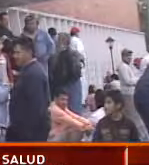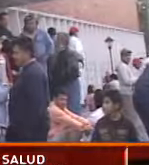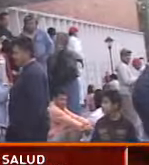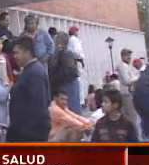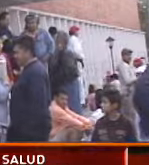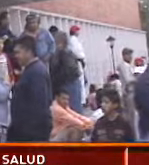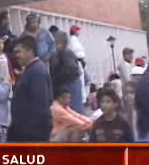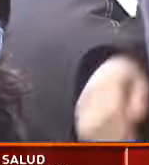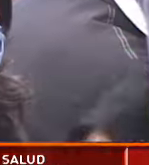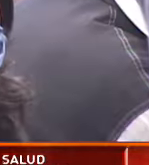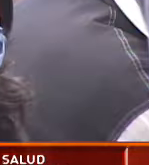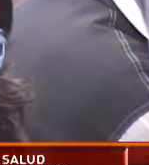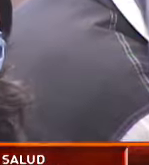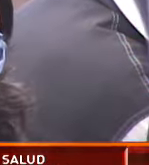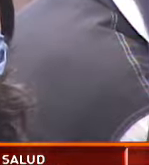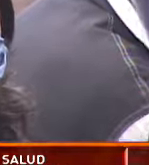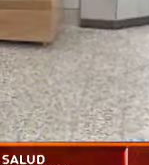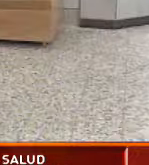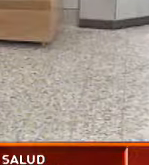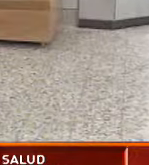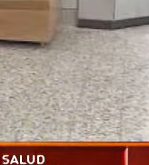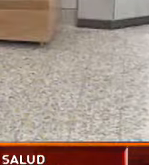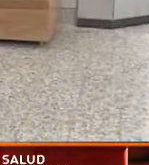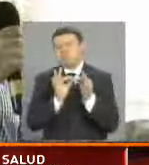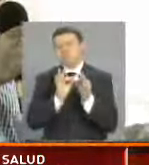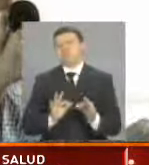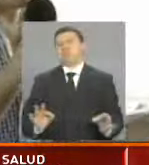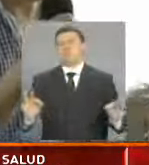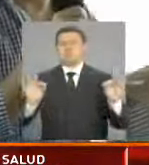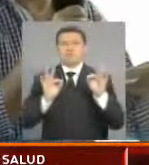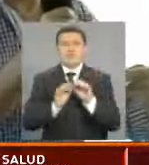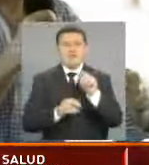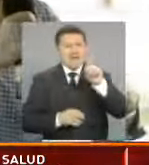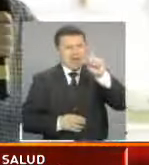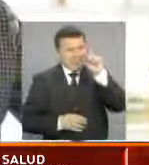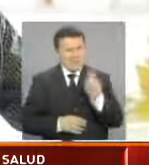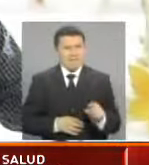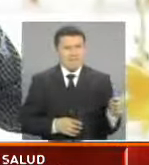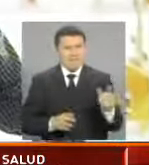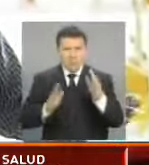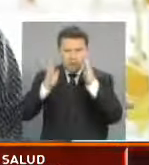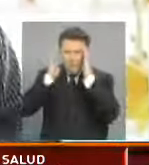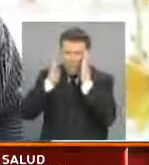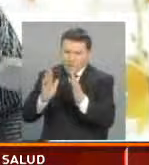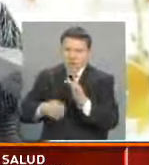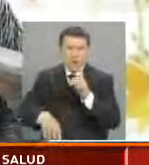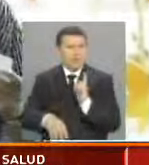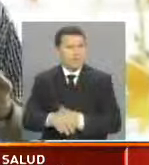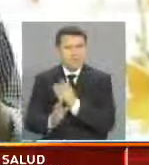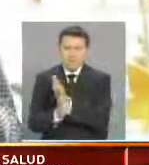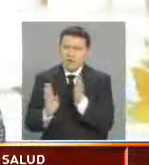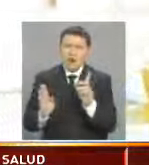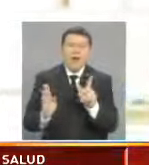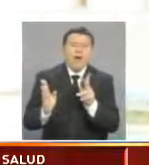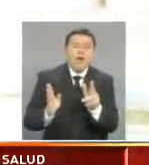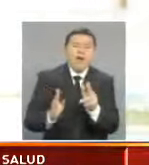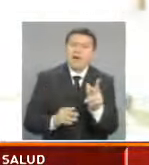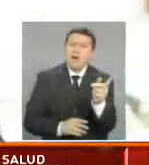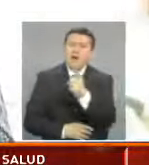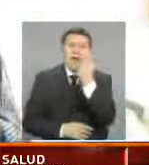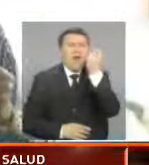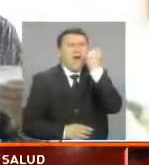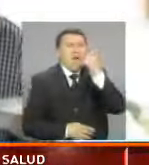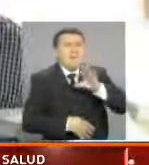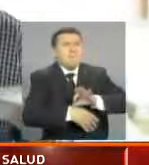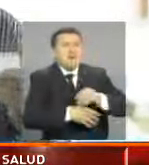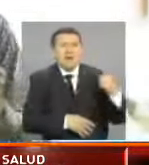y al administrarla se metió la corrupción y ahora hay que sanearla. Merece que se le dé el tiempo suficiente para que la gente entienda el